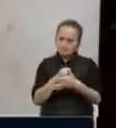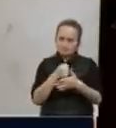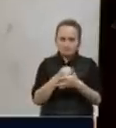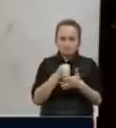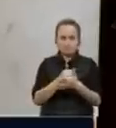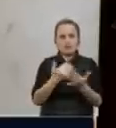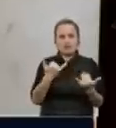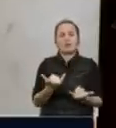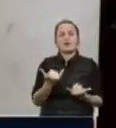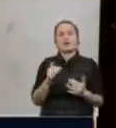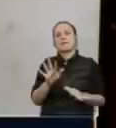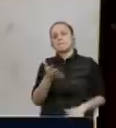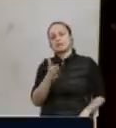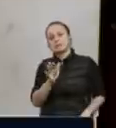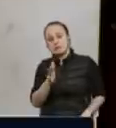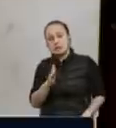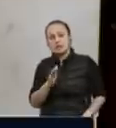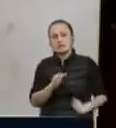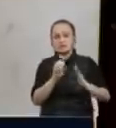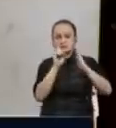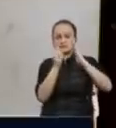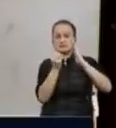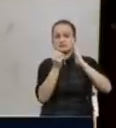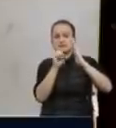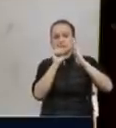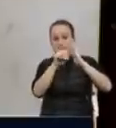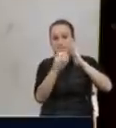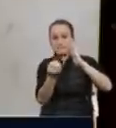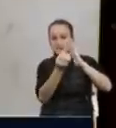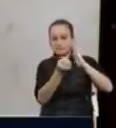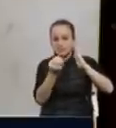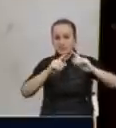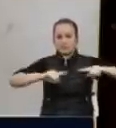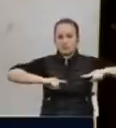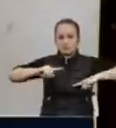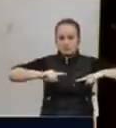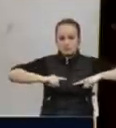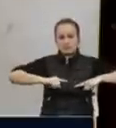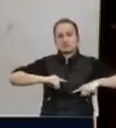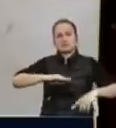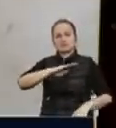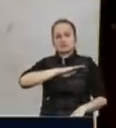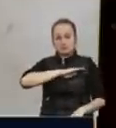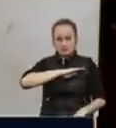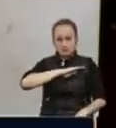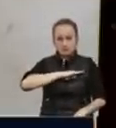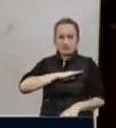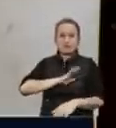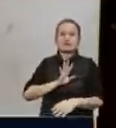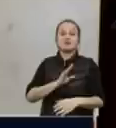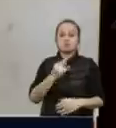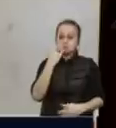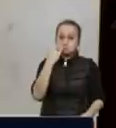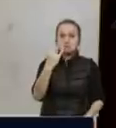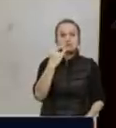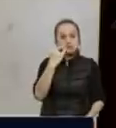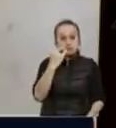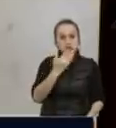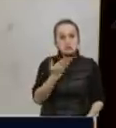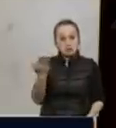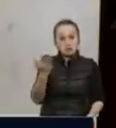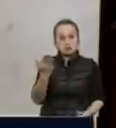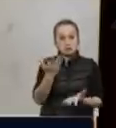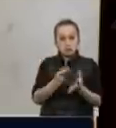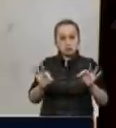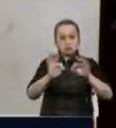una especie de censo con administraciones municipales, con alcaldías que están en el interés de